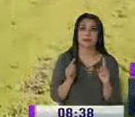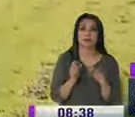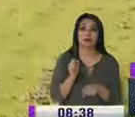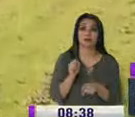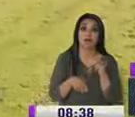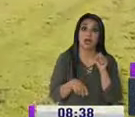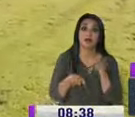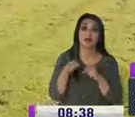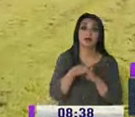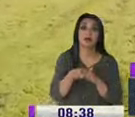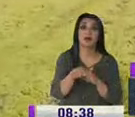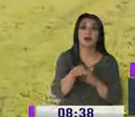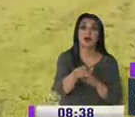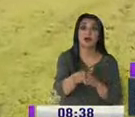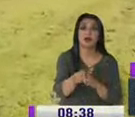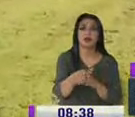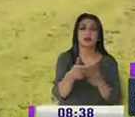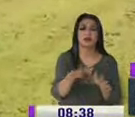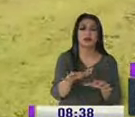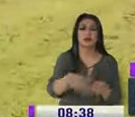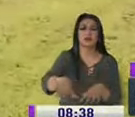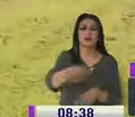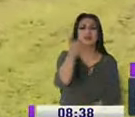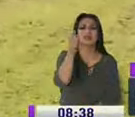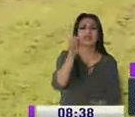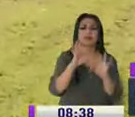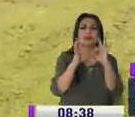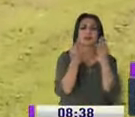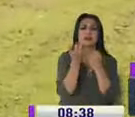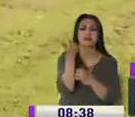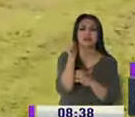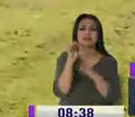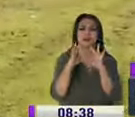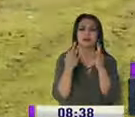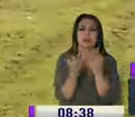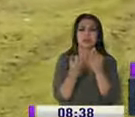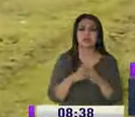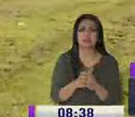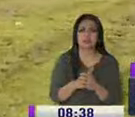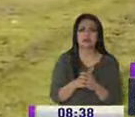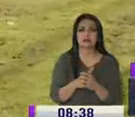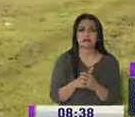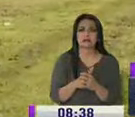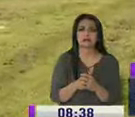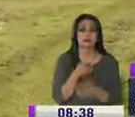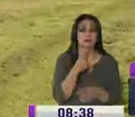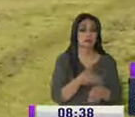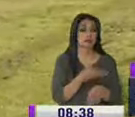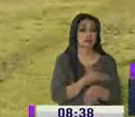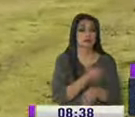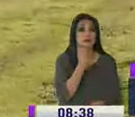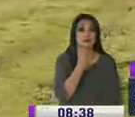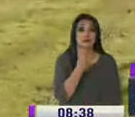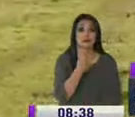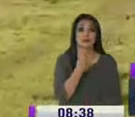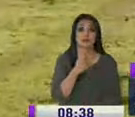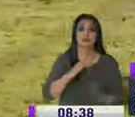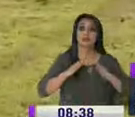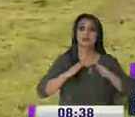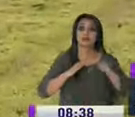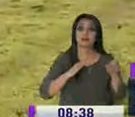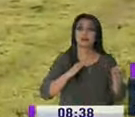se dispuso una medida de prisión preventiva. El pasado 4 de enero, los menores de edad presuntamente